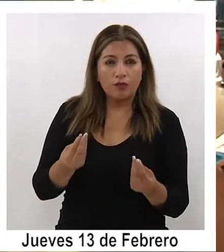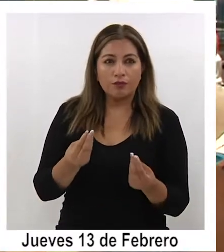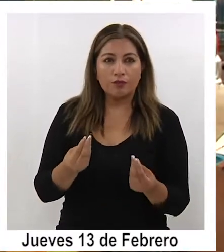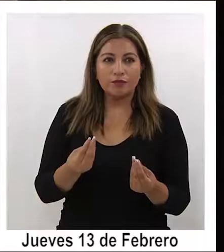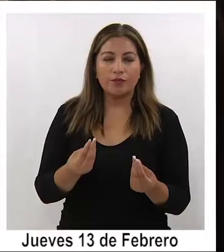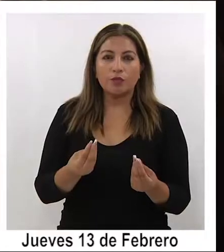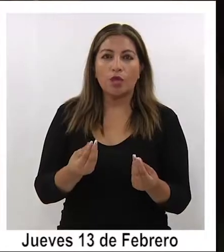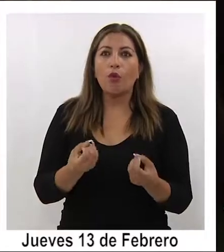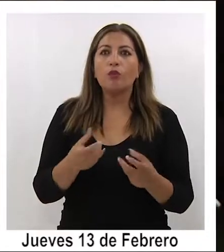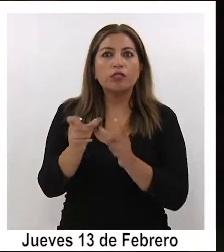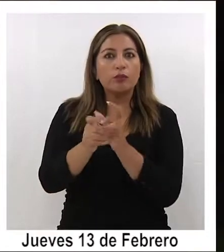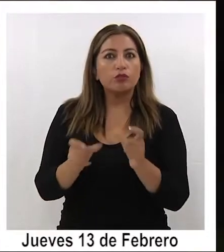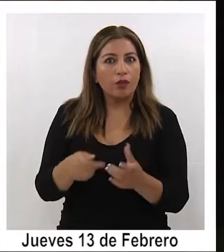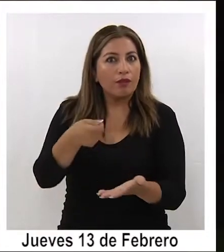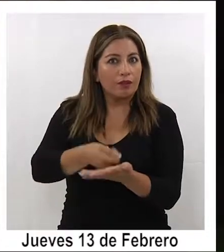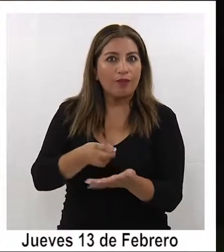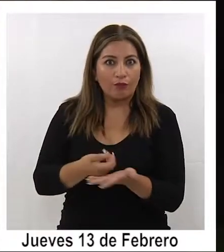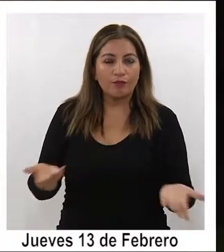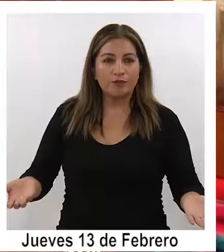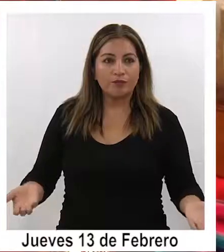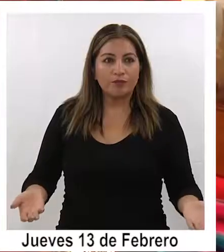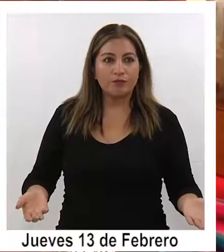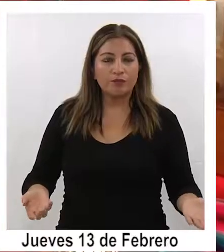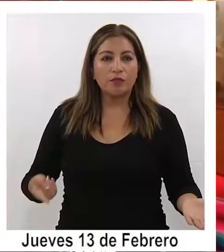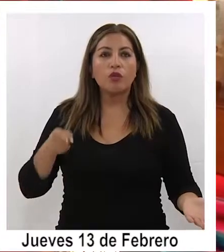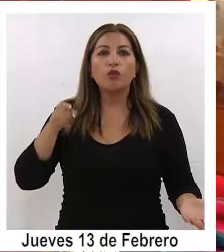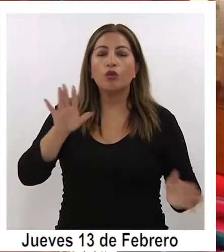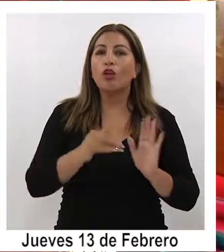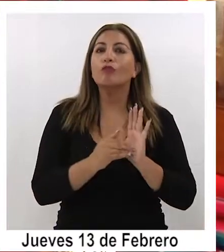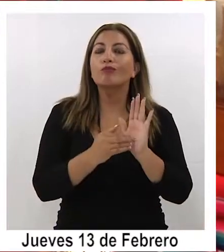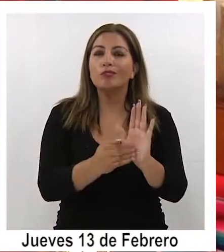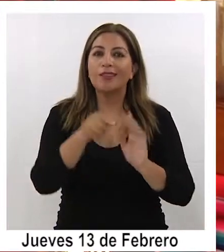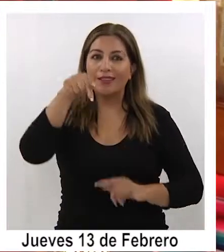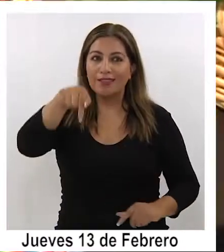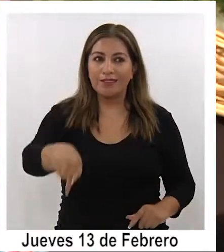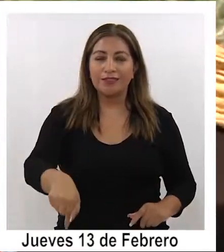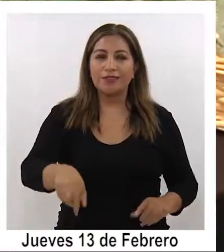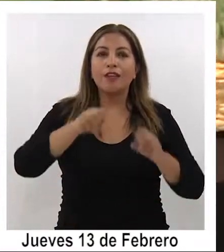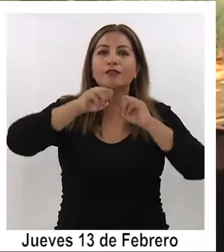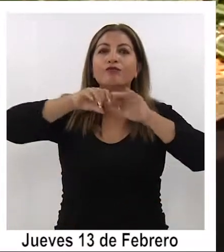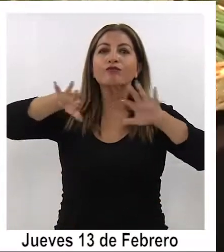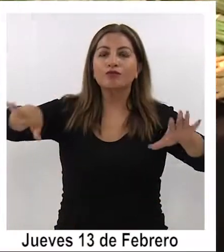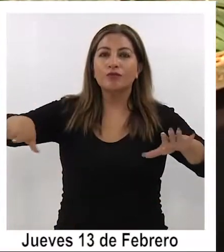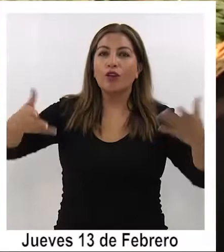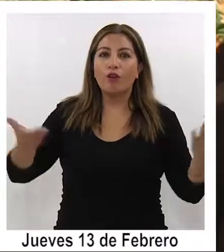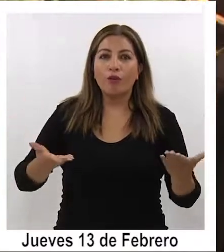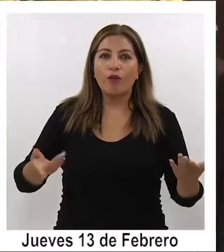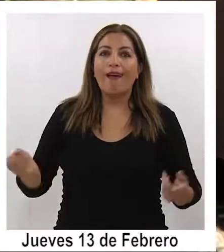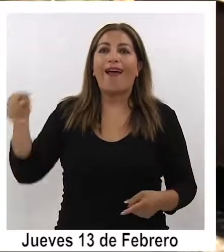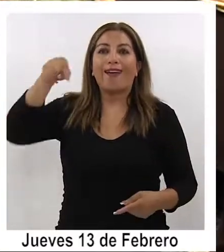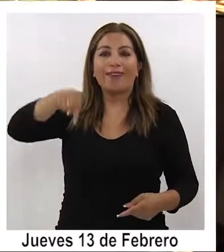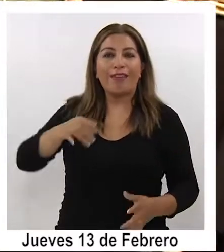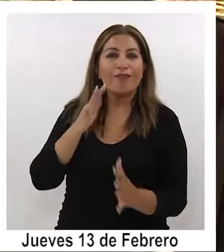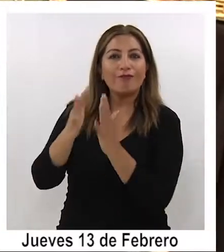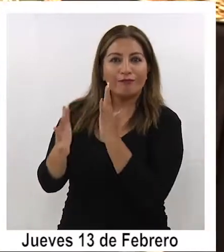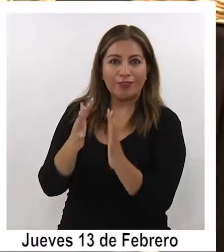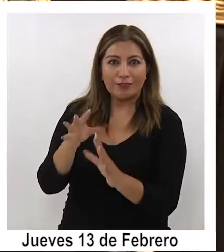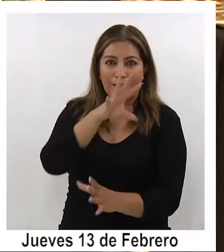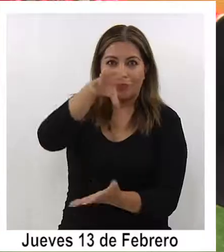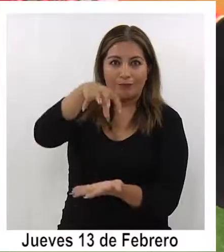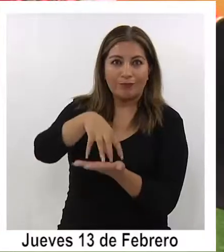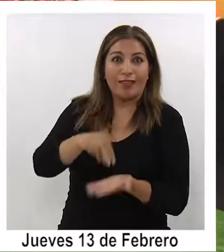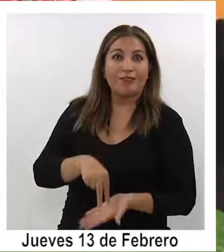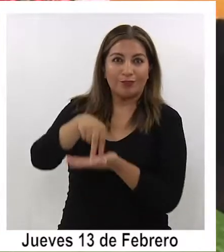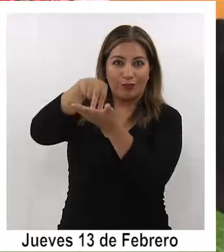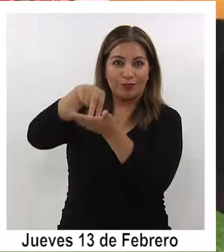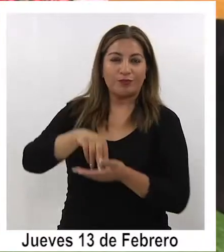mucha gente que consume esto y una de las vitrinas que podemos dar nosotros es la difusión de esto a través de estar acá en nuestro